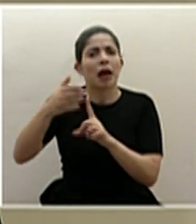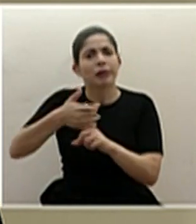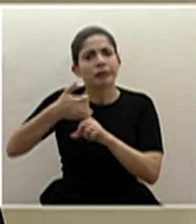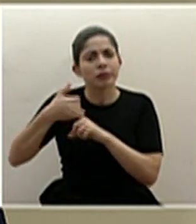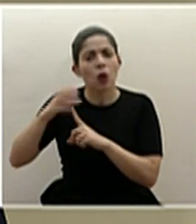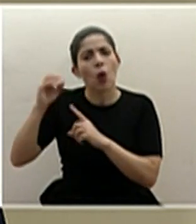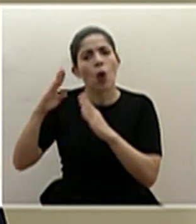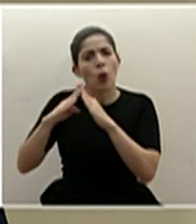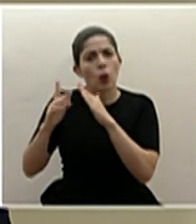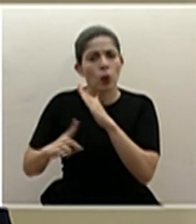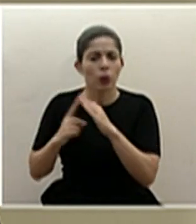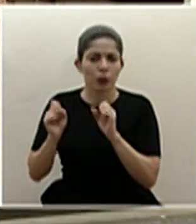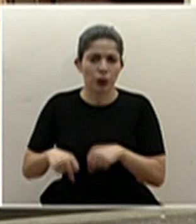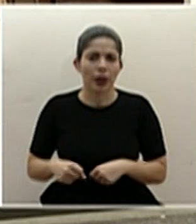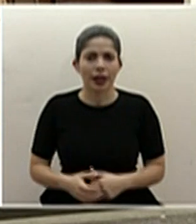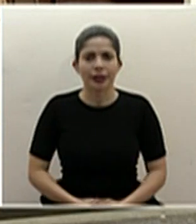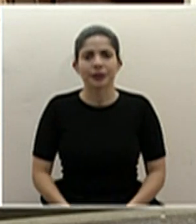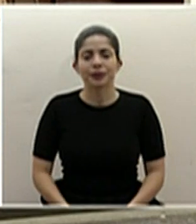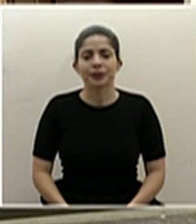o cuarentena.